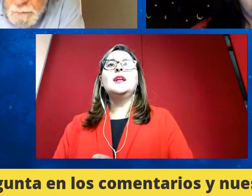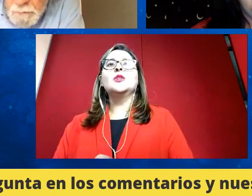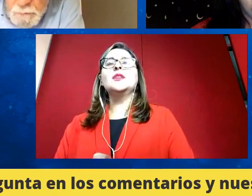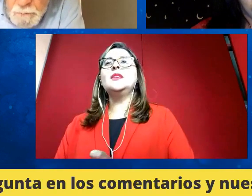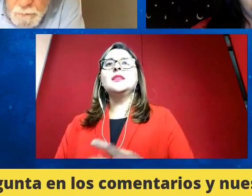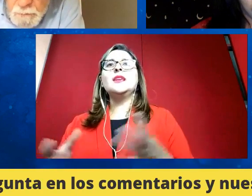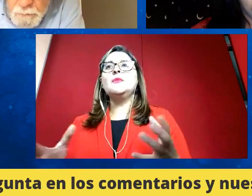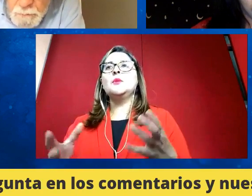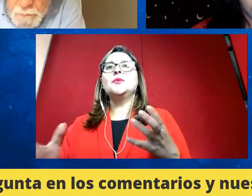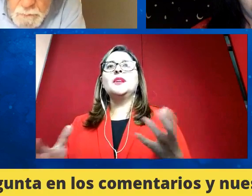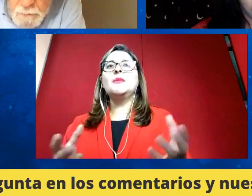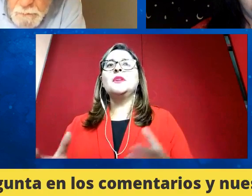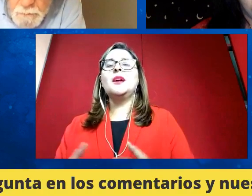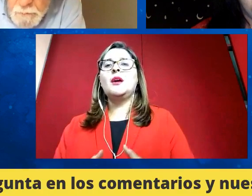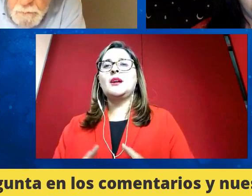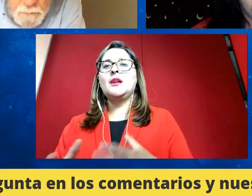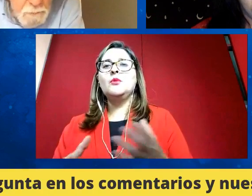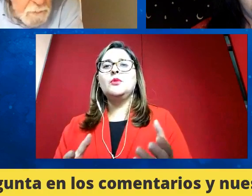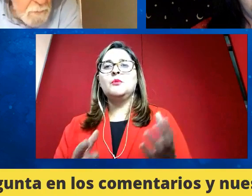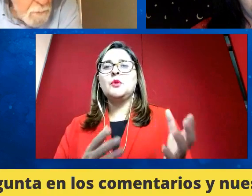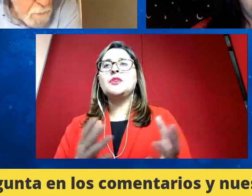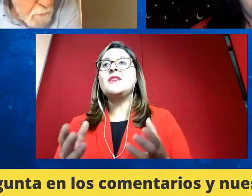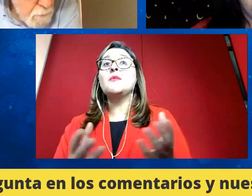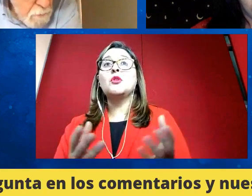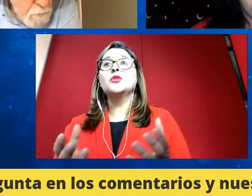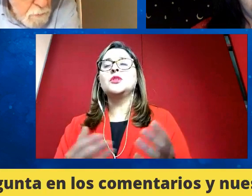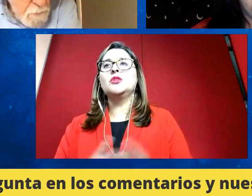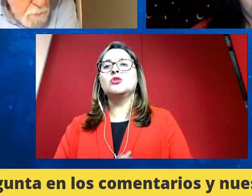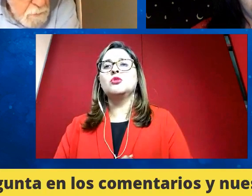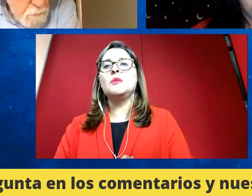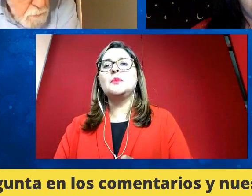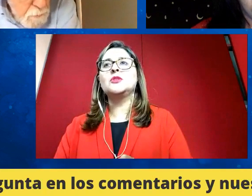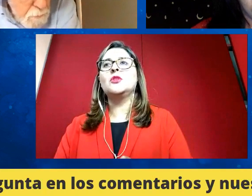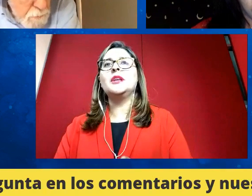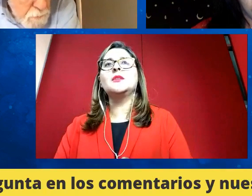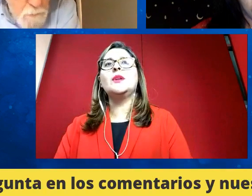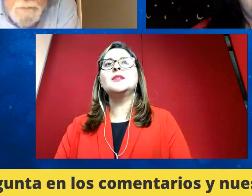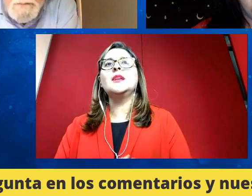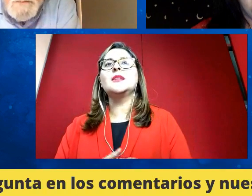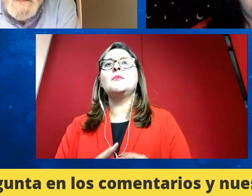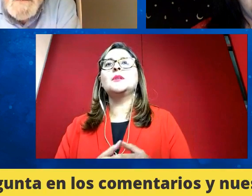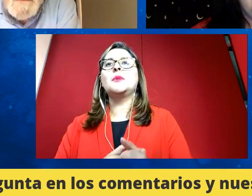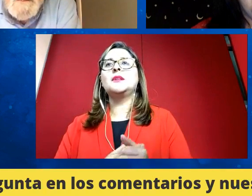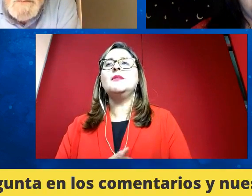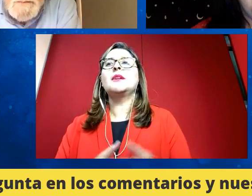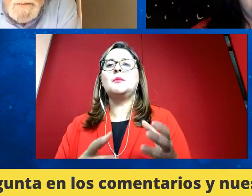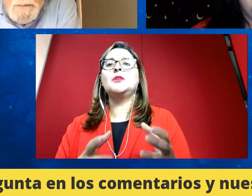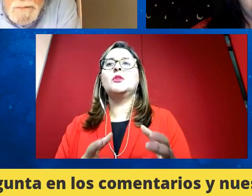Chile. Entonces quisiera aquí preguntarle también a cada uno un poco, ya íbamos conociendo sus impresiones,